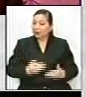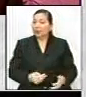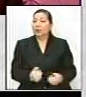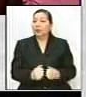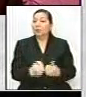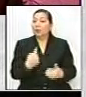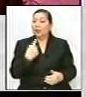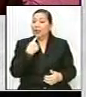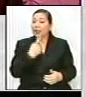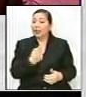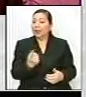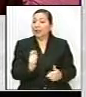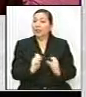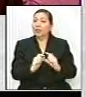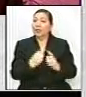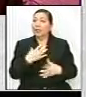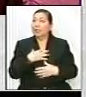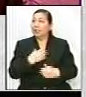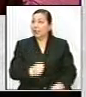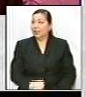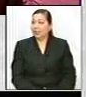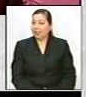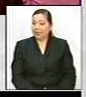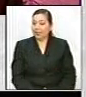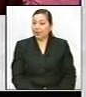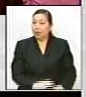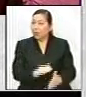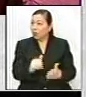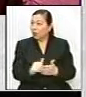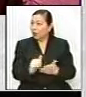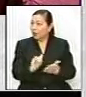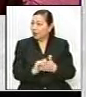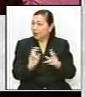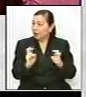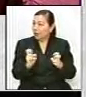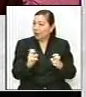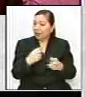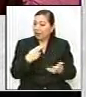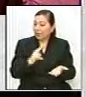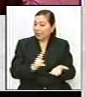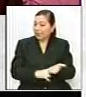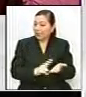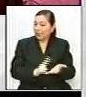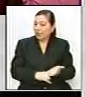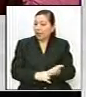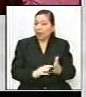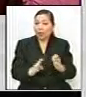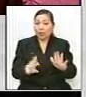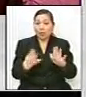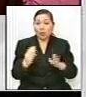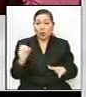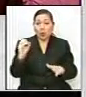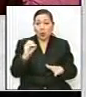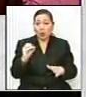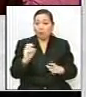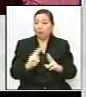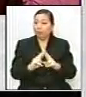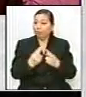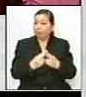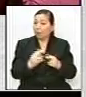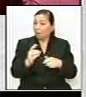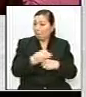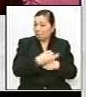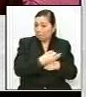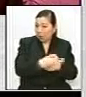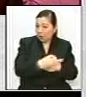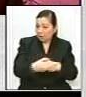como lo hemos dicho, en el sector salud. Todo lo referido al tema de E-Salud. El 19 de octubre va a haber una sesión